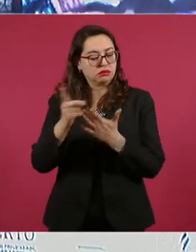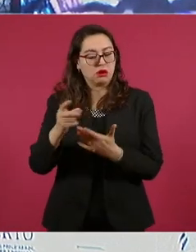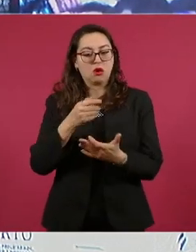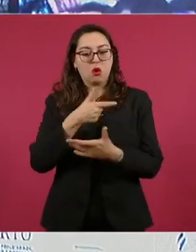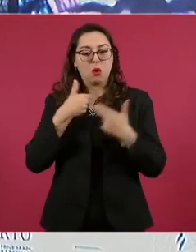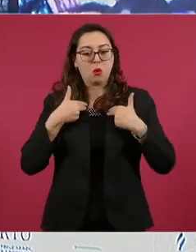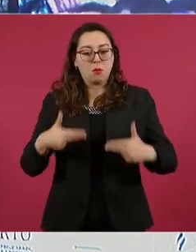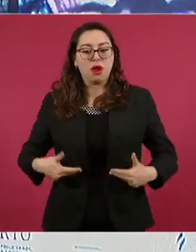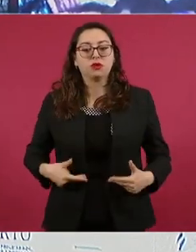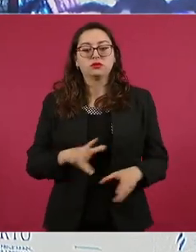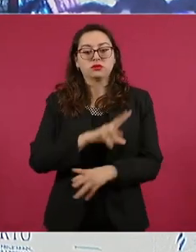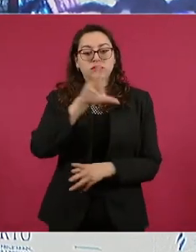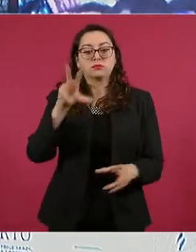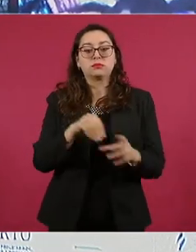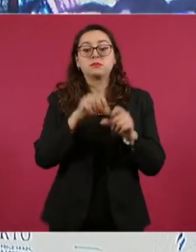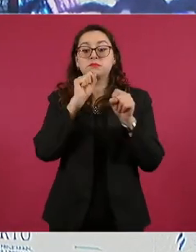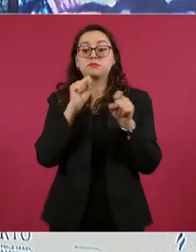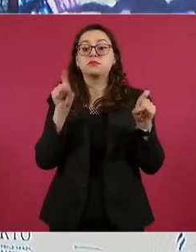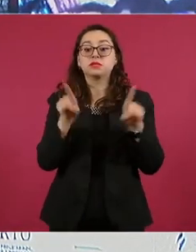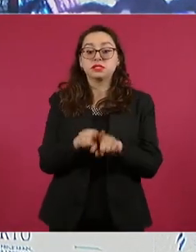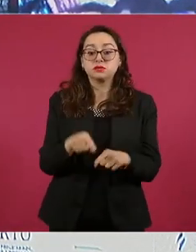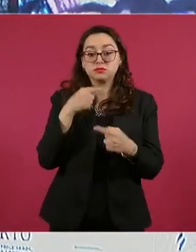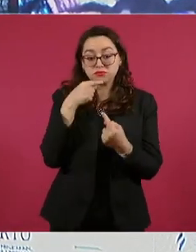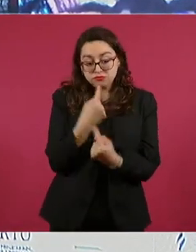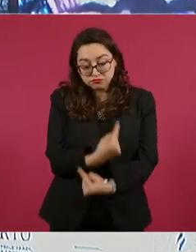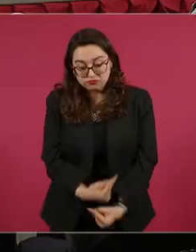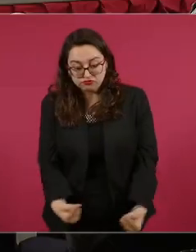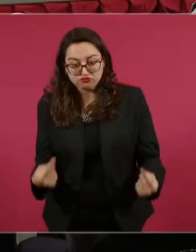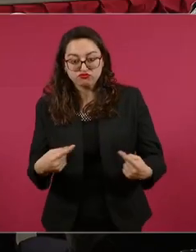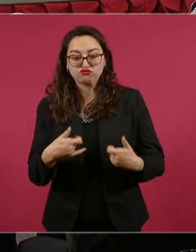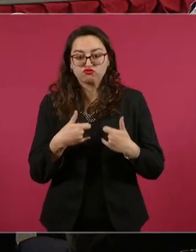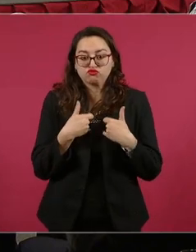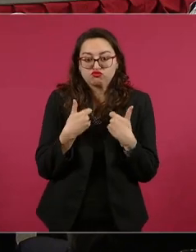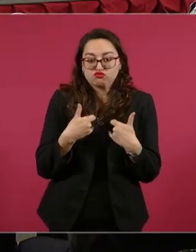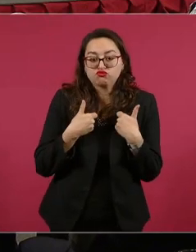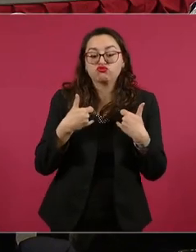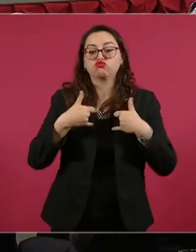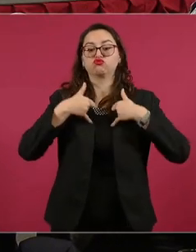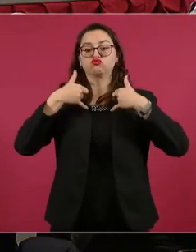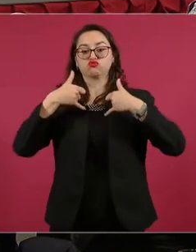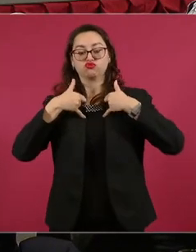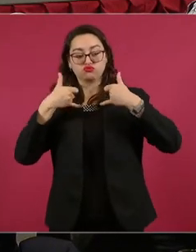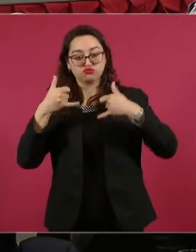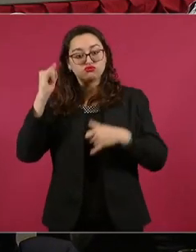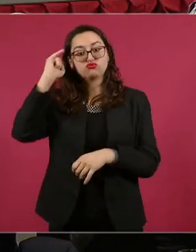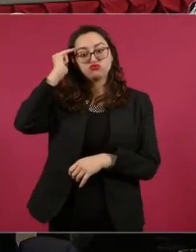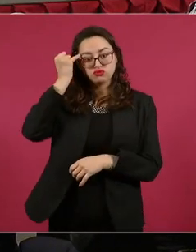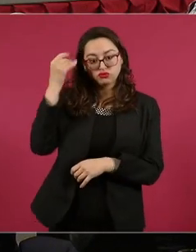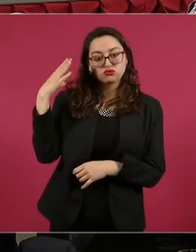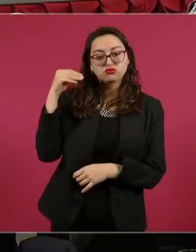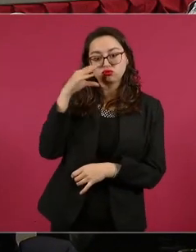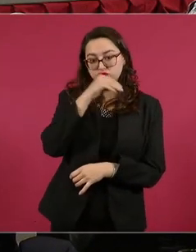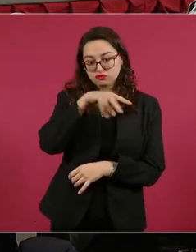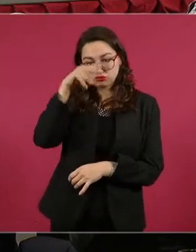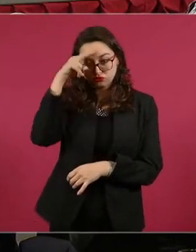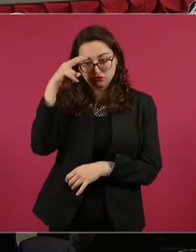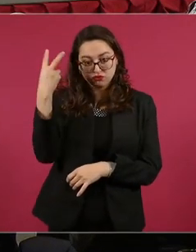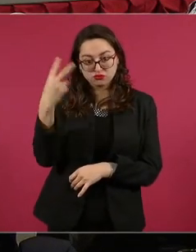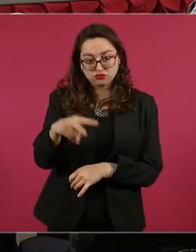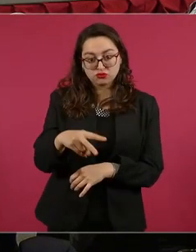un catálogo de derechos de la niñez, adolescencia y juventud indígenas y